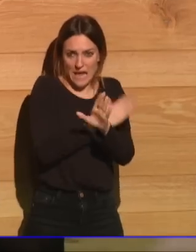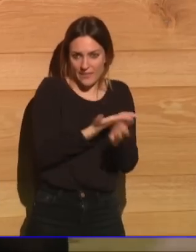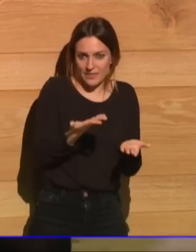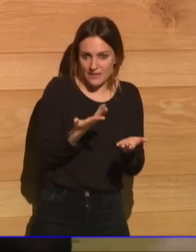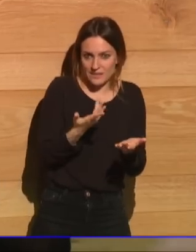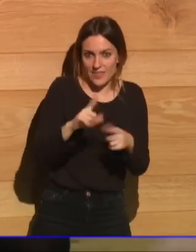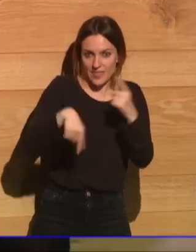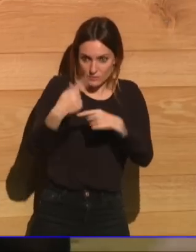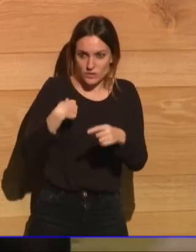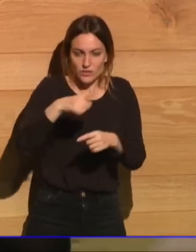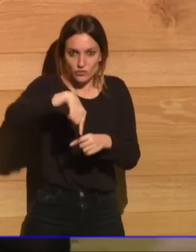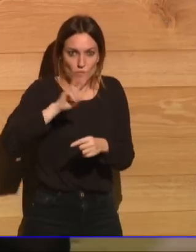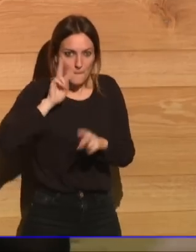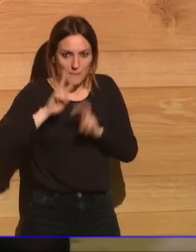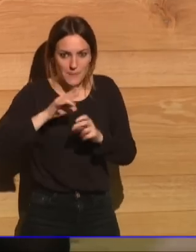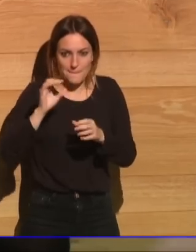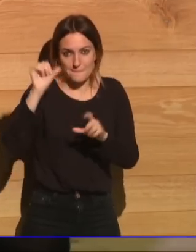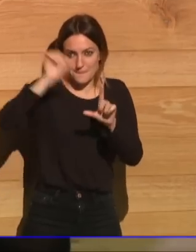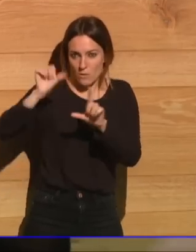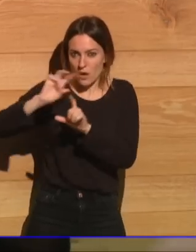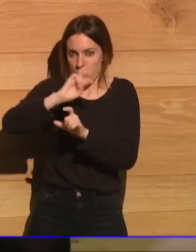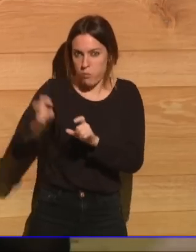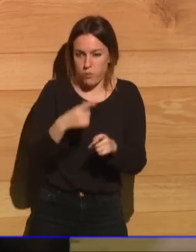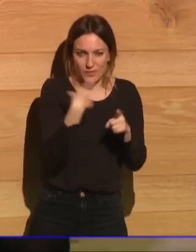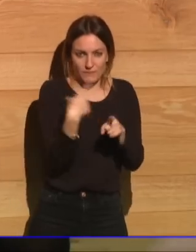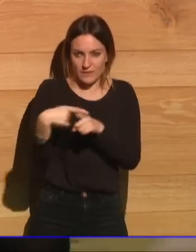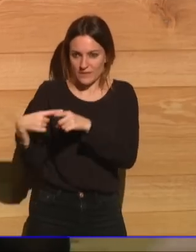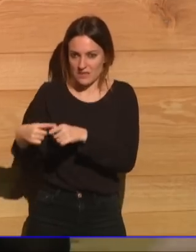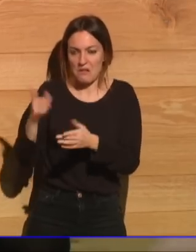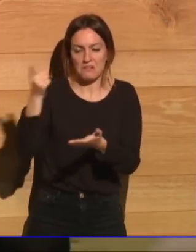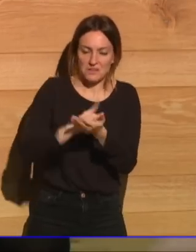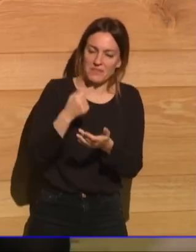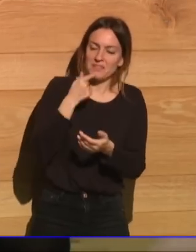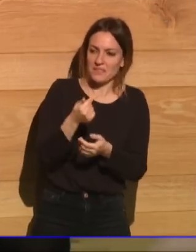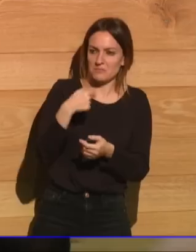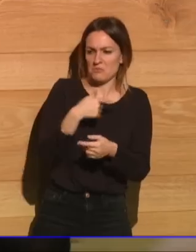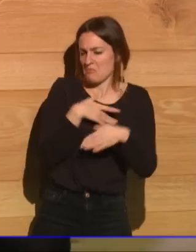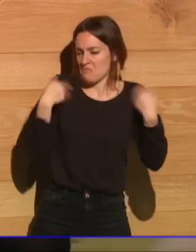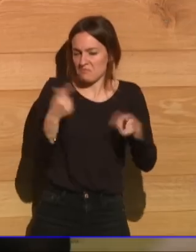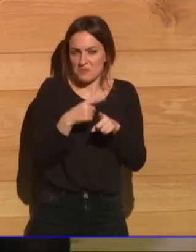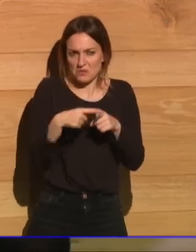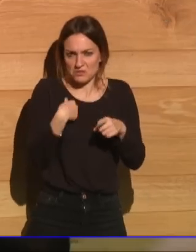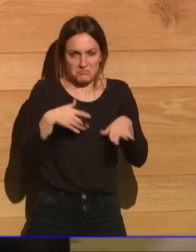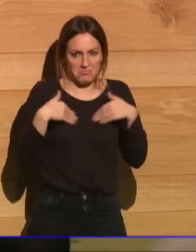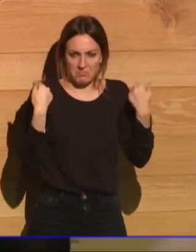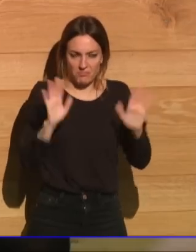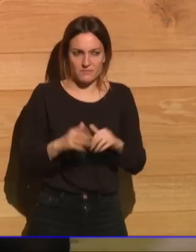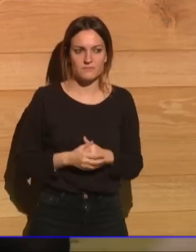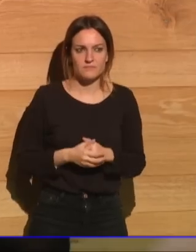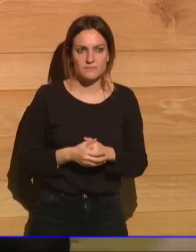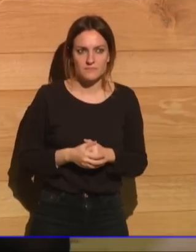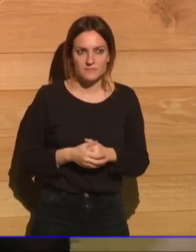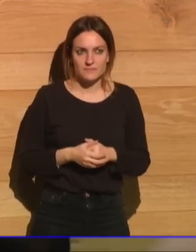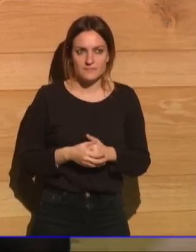cada película. O sea, de nuevo hace Claro. una sacada de chorra y dice, voy a cantar lo que a mí me da la gana. Decís que no se parecen